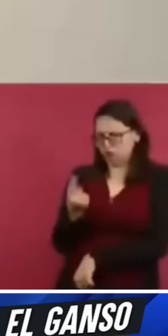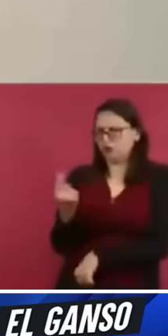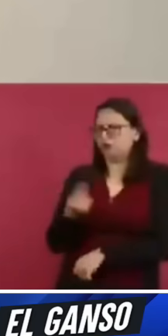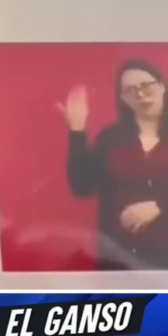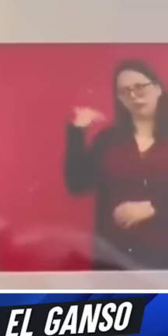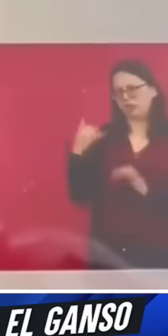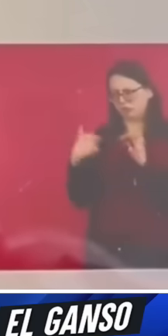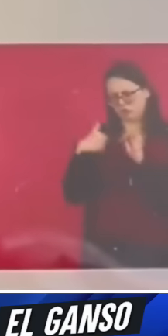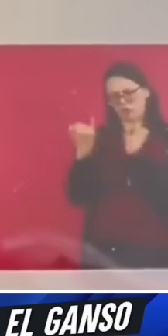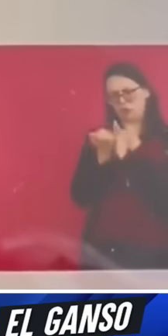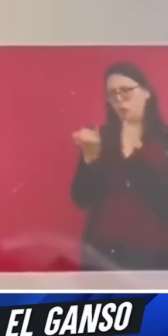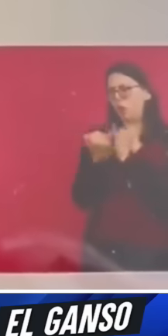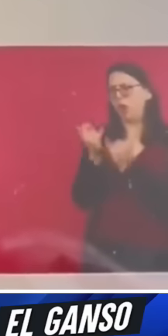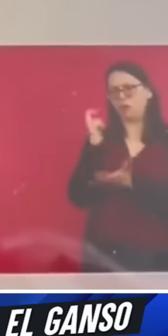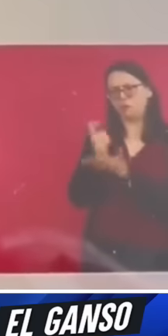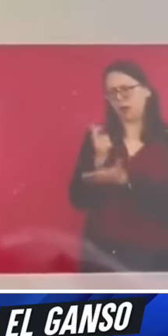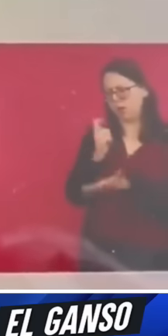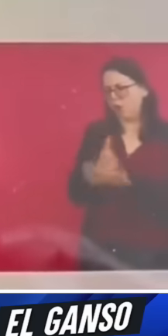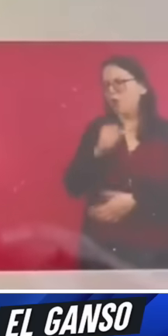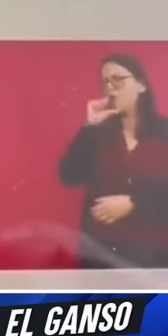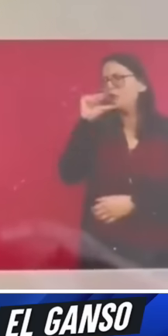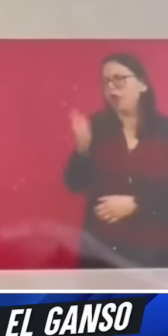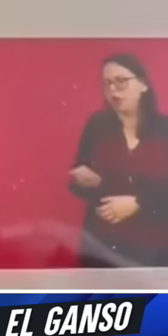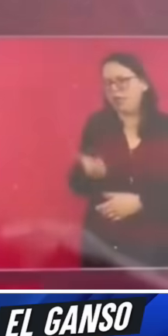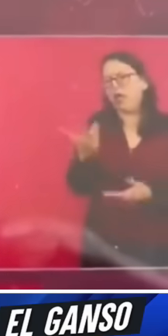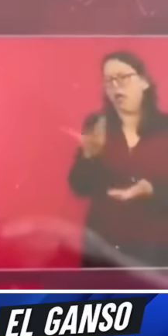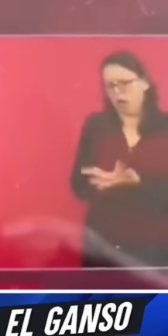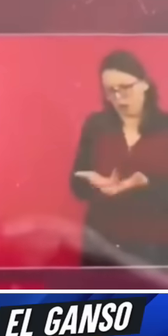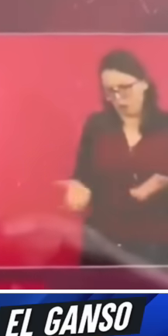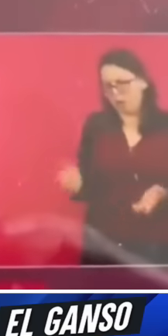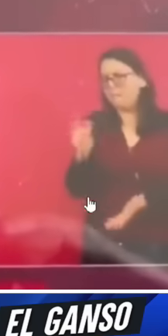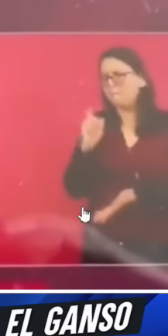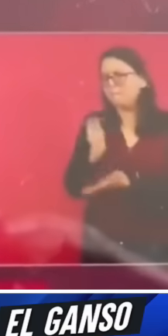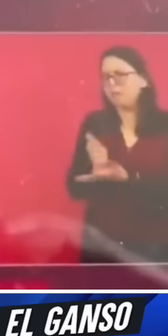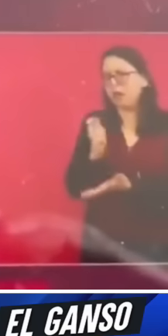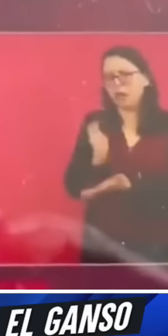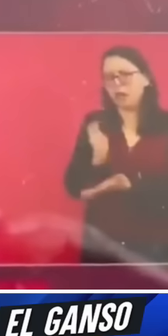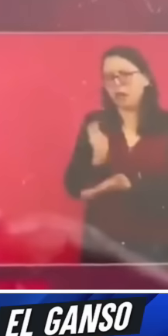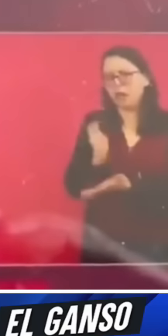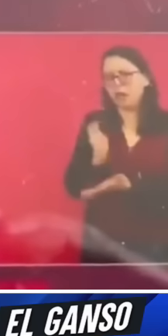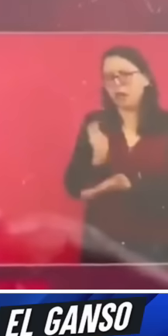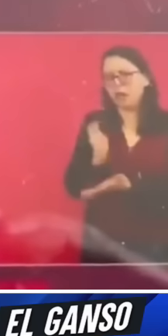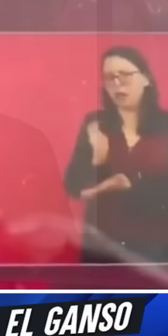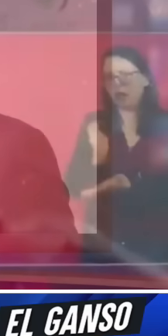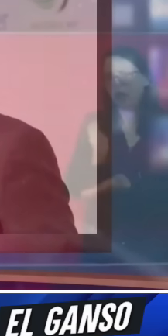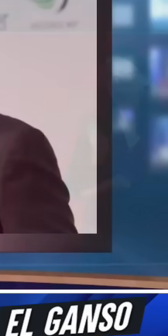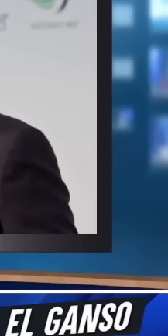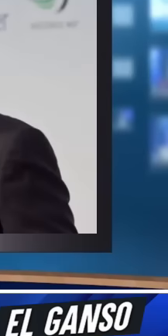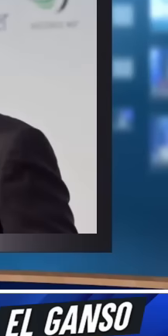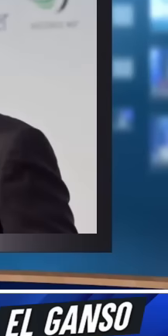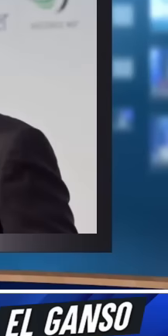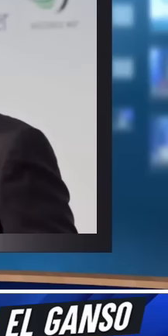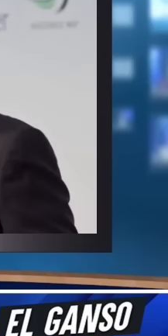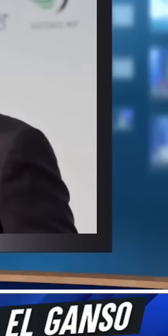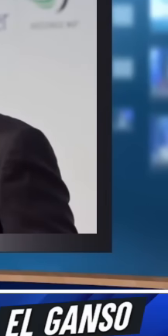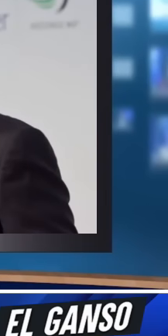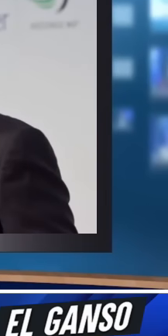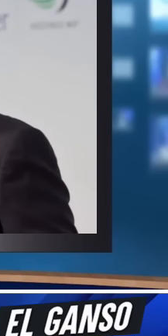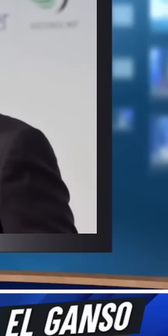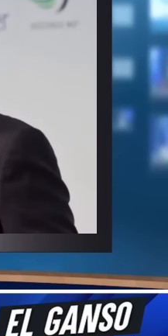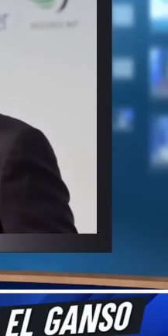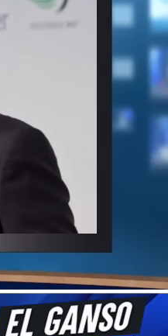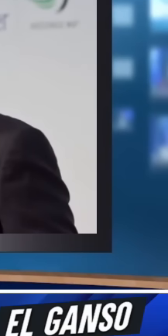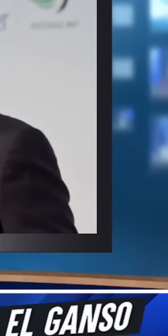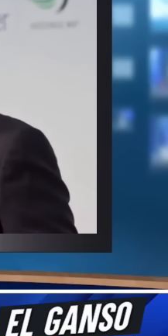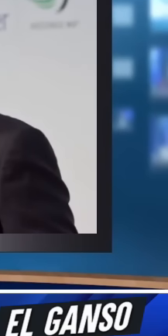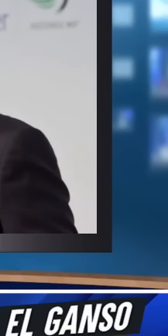o nos estás cobrando y a él no Bueno ahí está